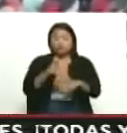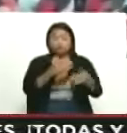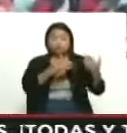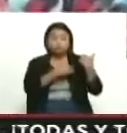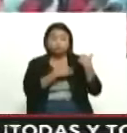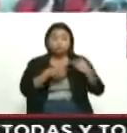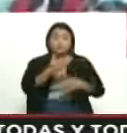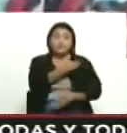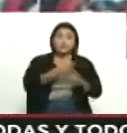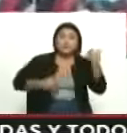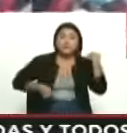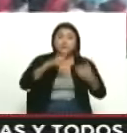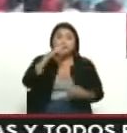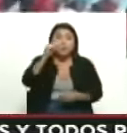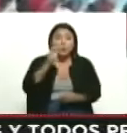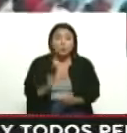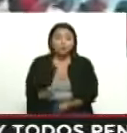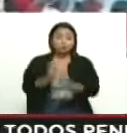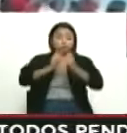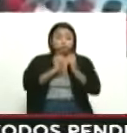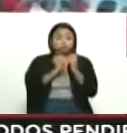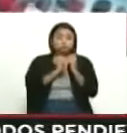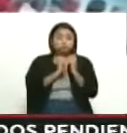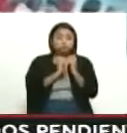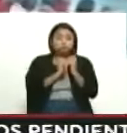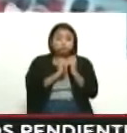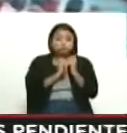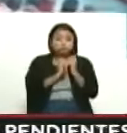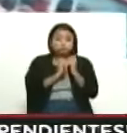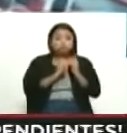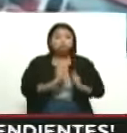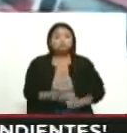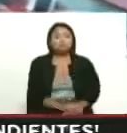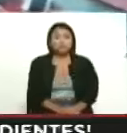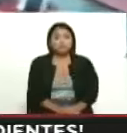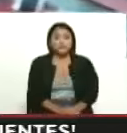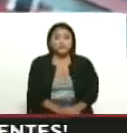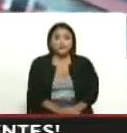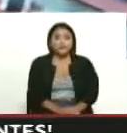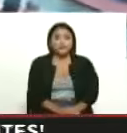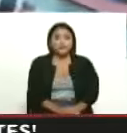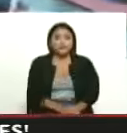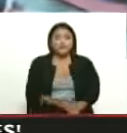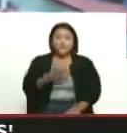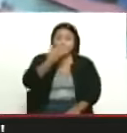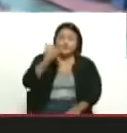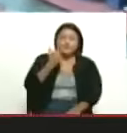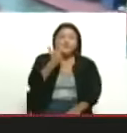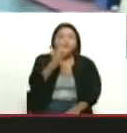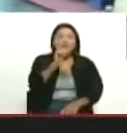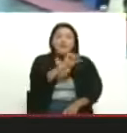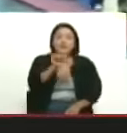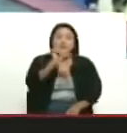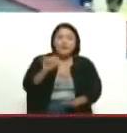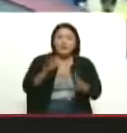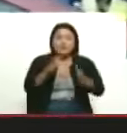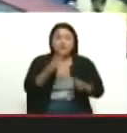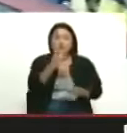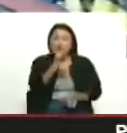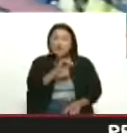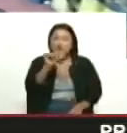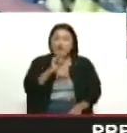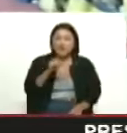compañero presidente Nicolás Maduro nos dio una orden, una instrucción, hace ya unas 3 semanas, 2